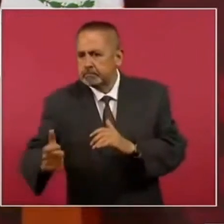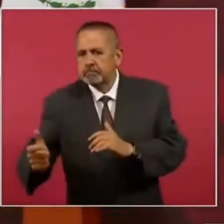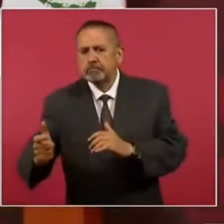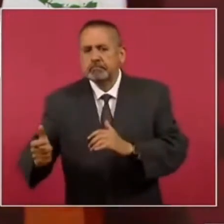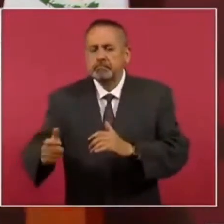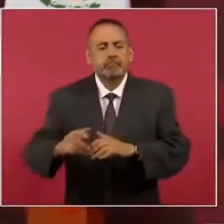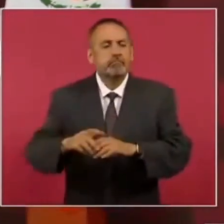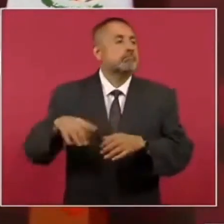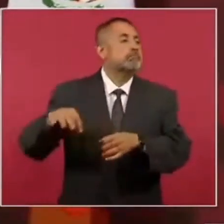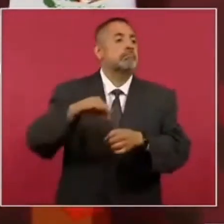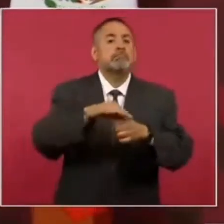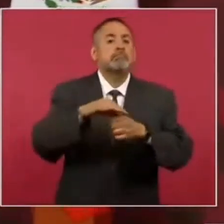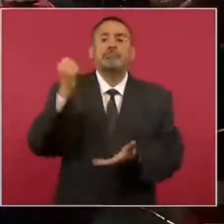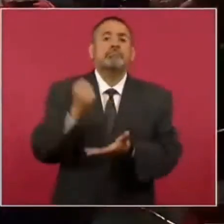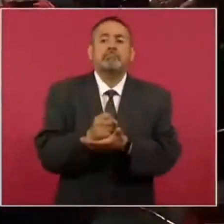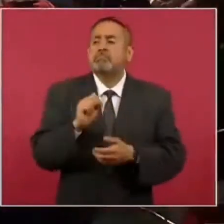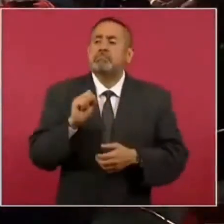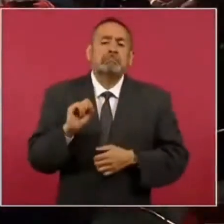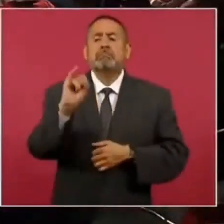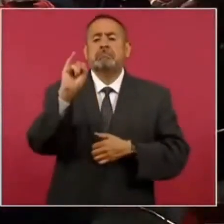para que votaran a favor